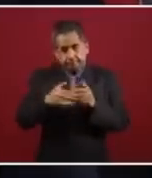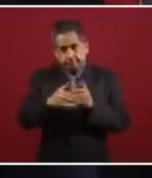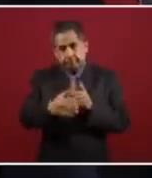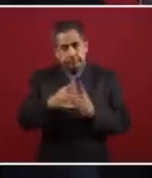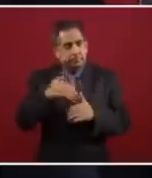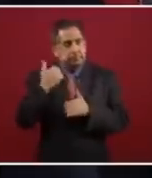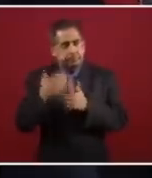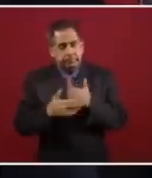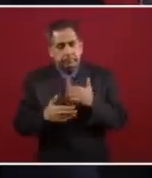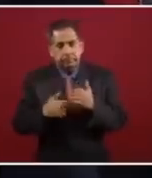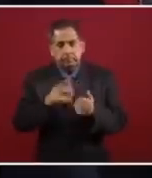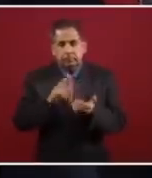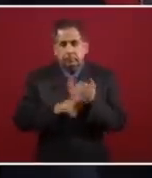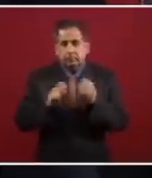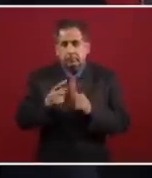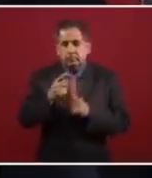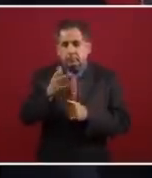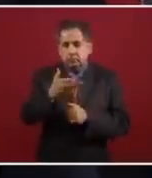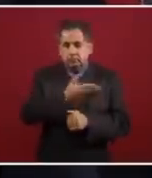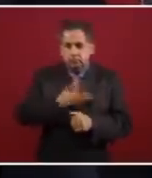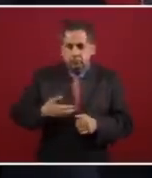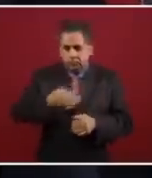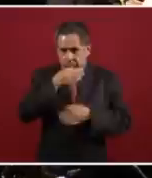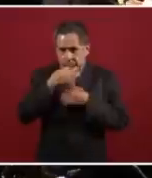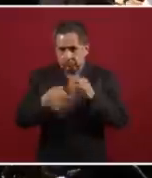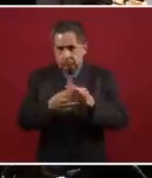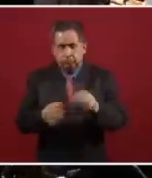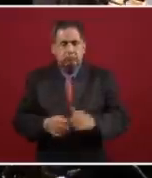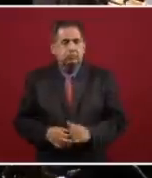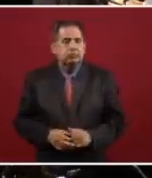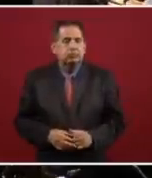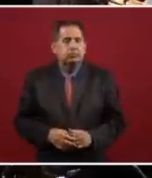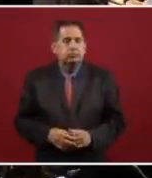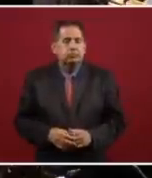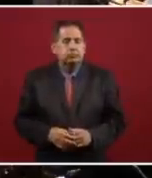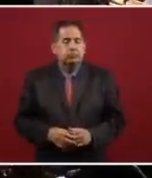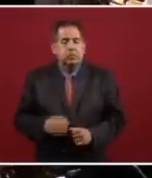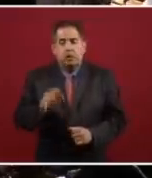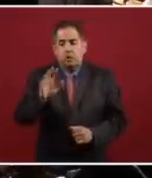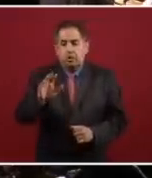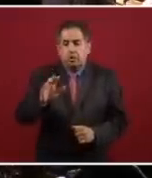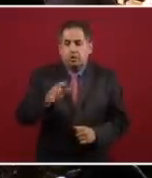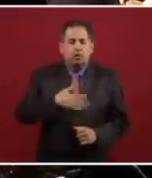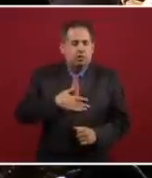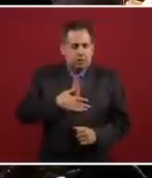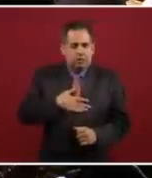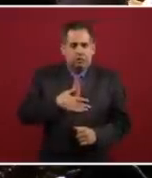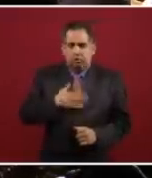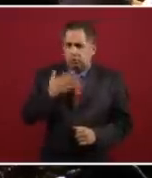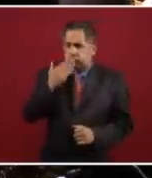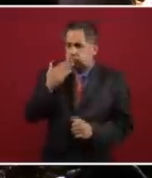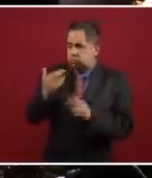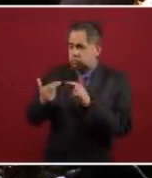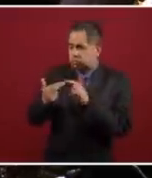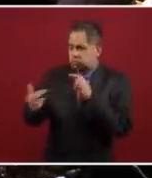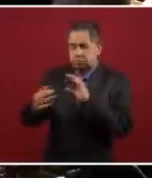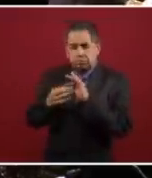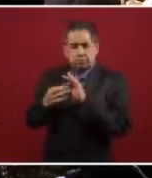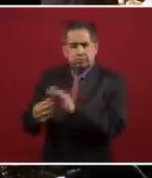obras en el 2021, como usted anunció, señor presidente. Bueno, nosotros tenemos buenas relaciones